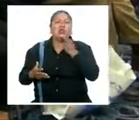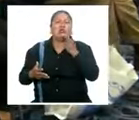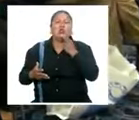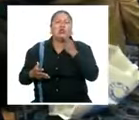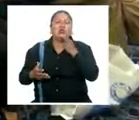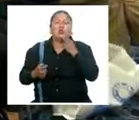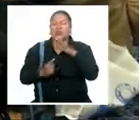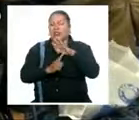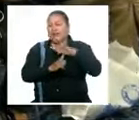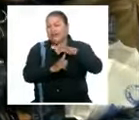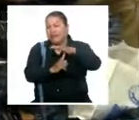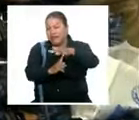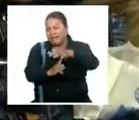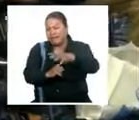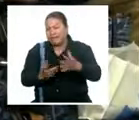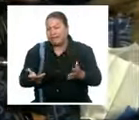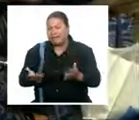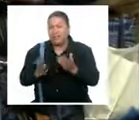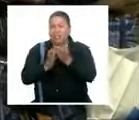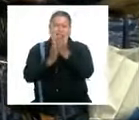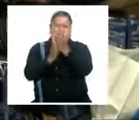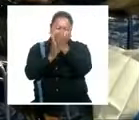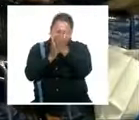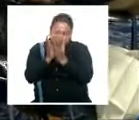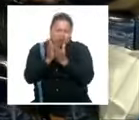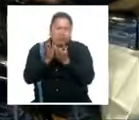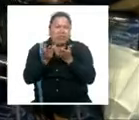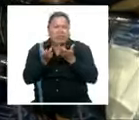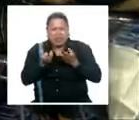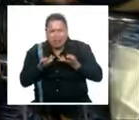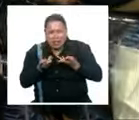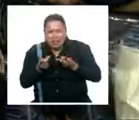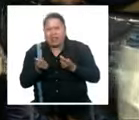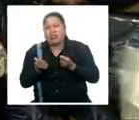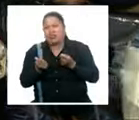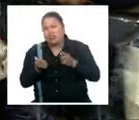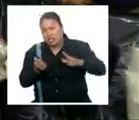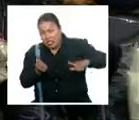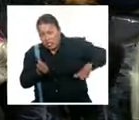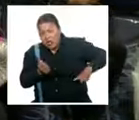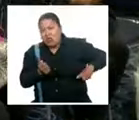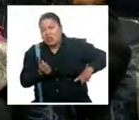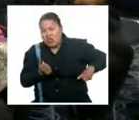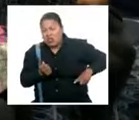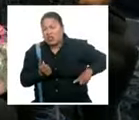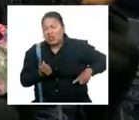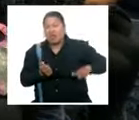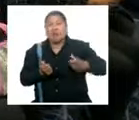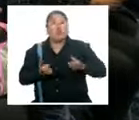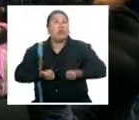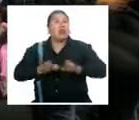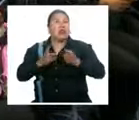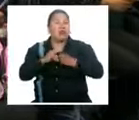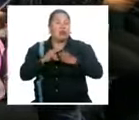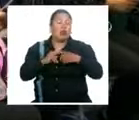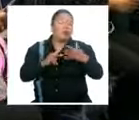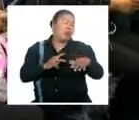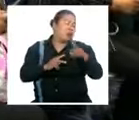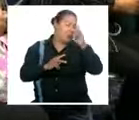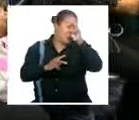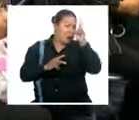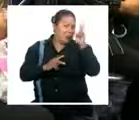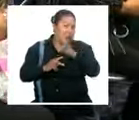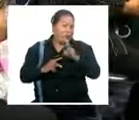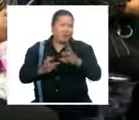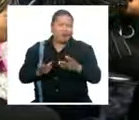los helicópteros, se redujo los gastos del hangar que tenía un costo grande,